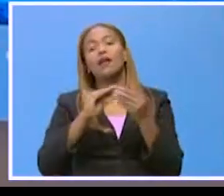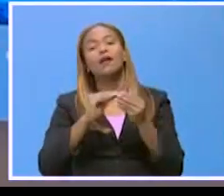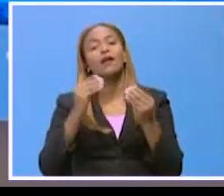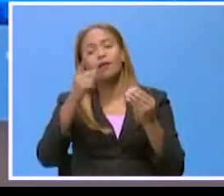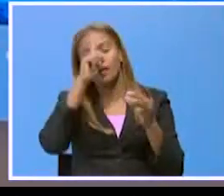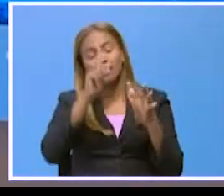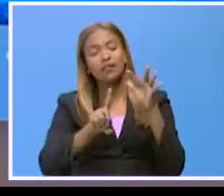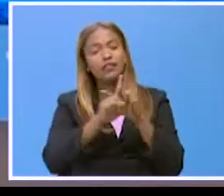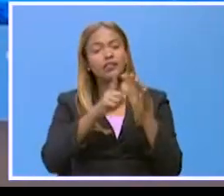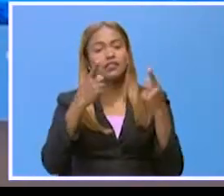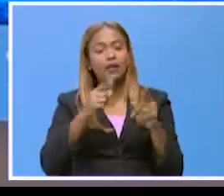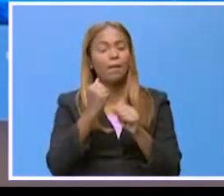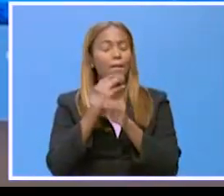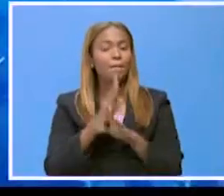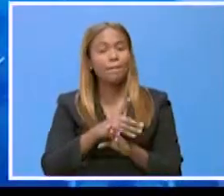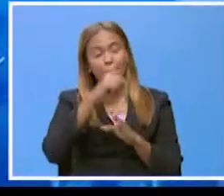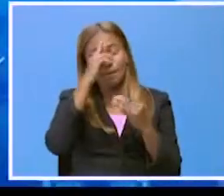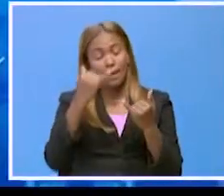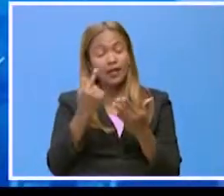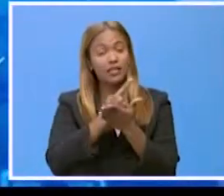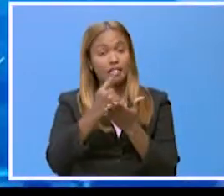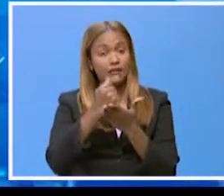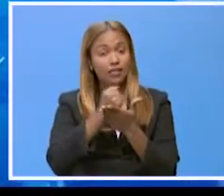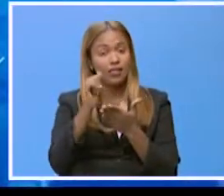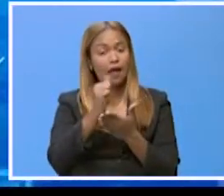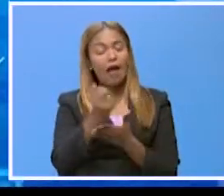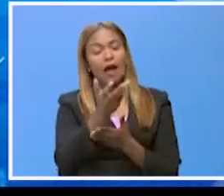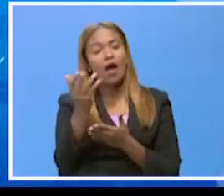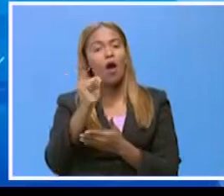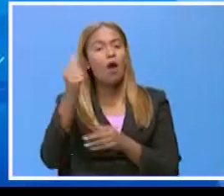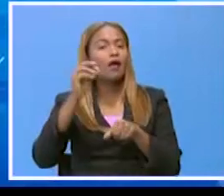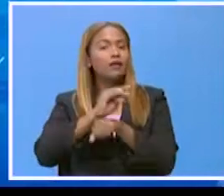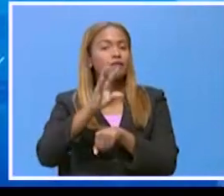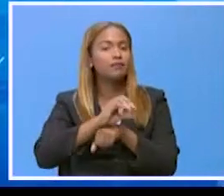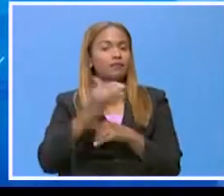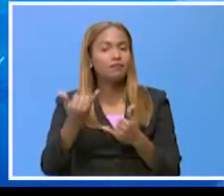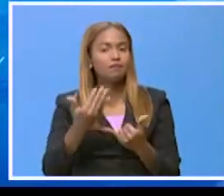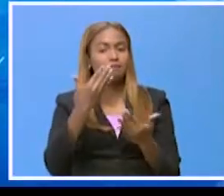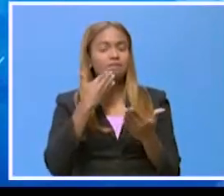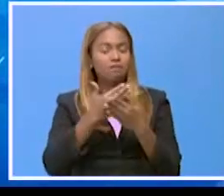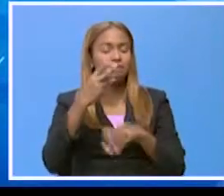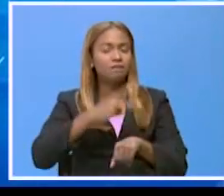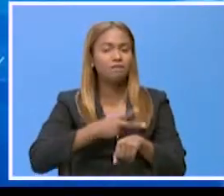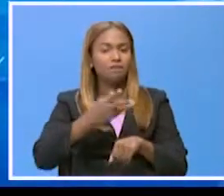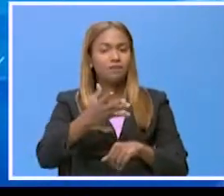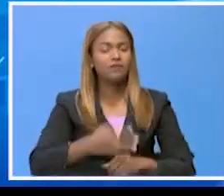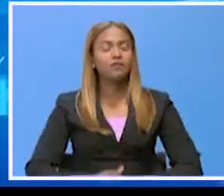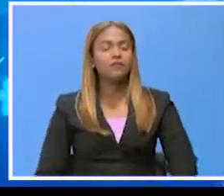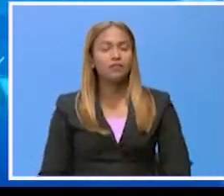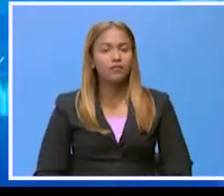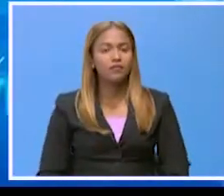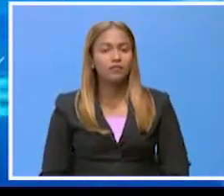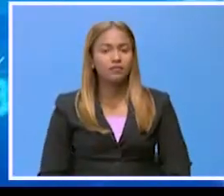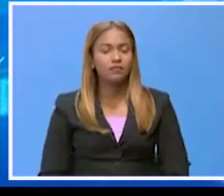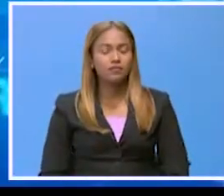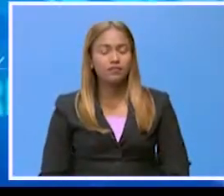presiones de los preparativos para estas semanas ante algunas recomendaciones muy buenas tardes adelante errores